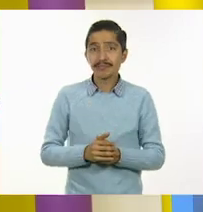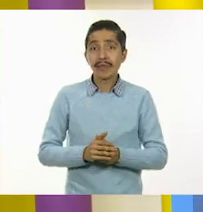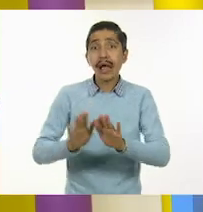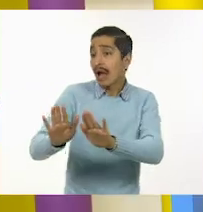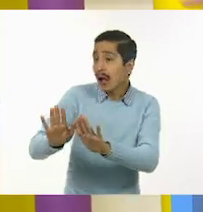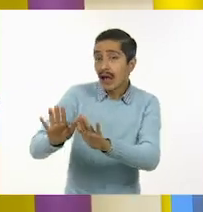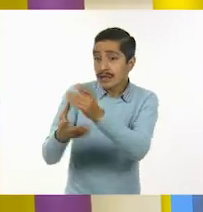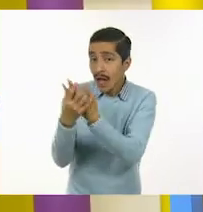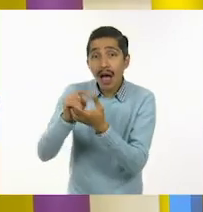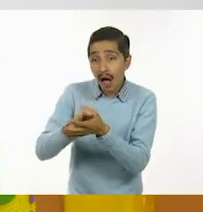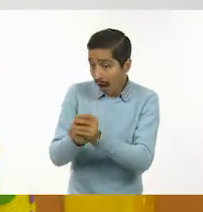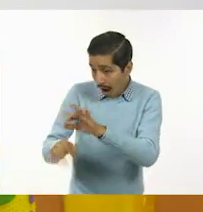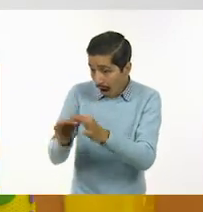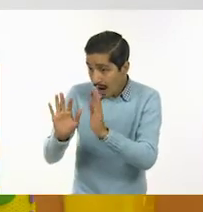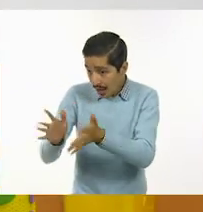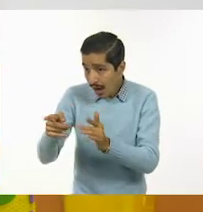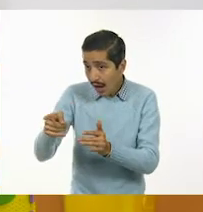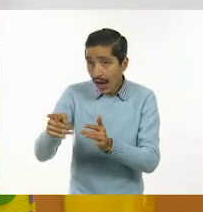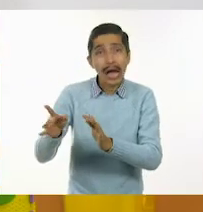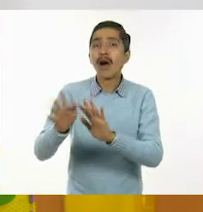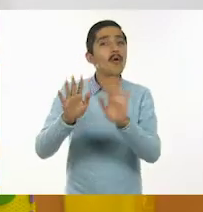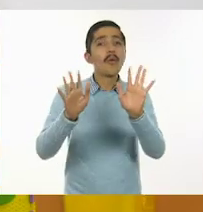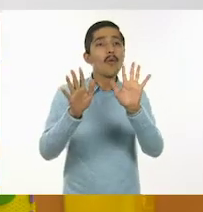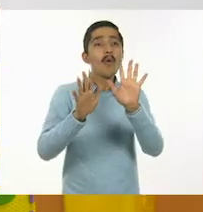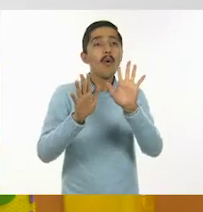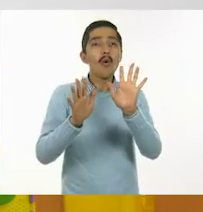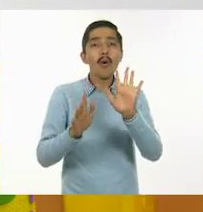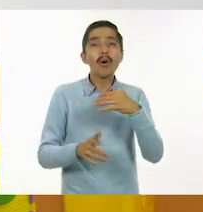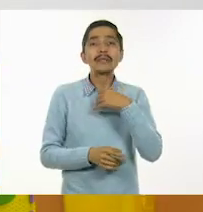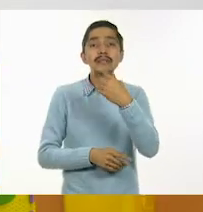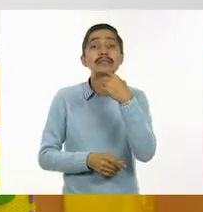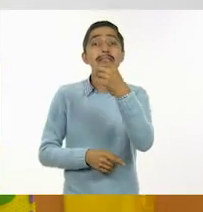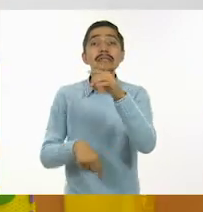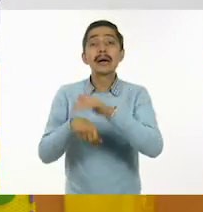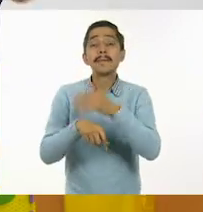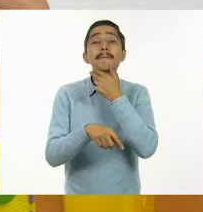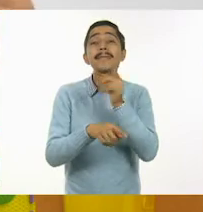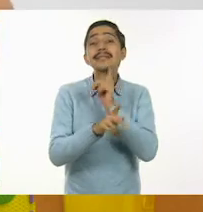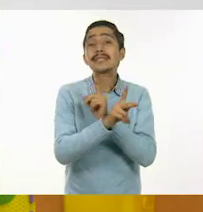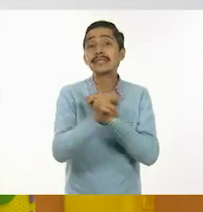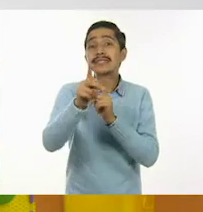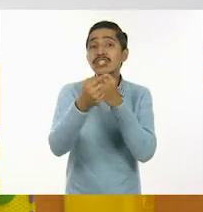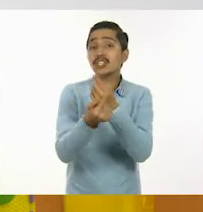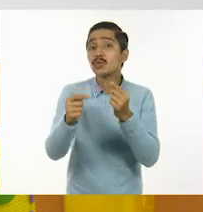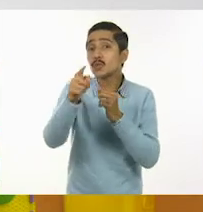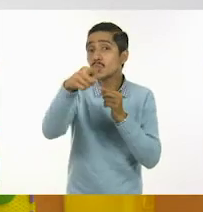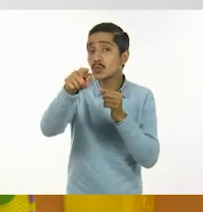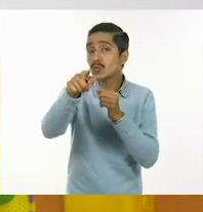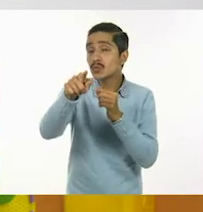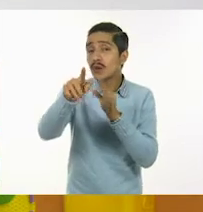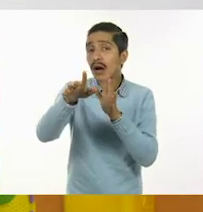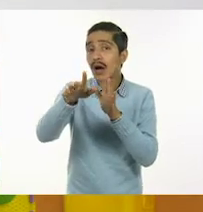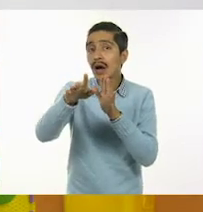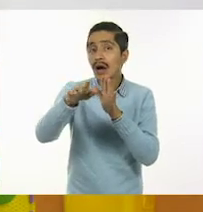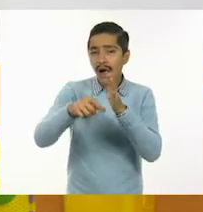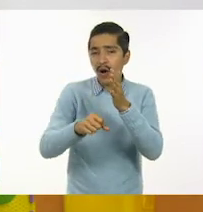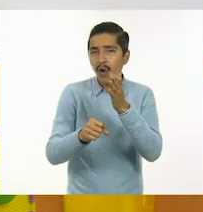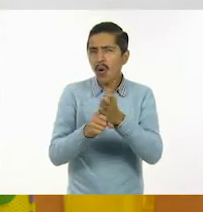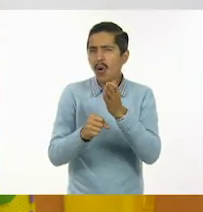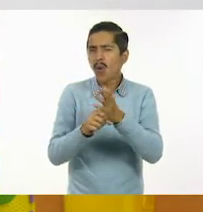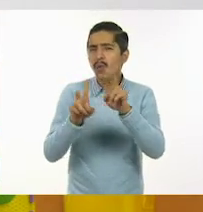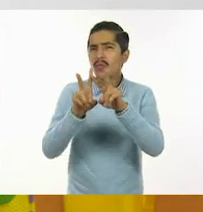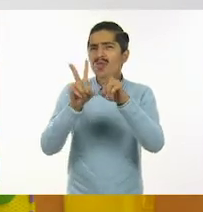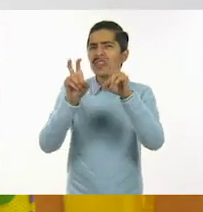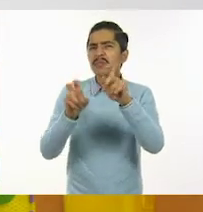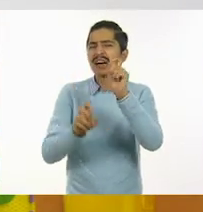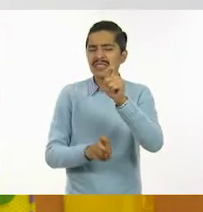las manos, Héctor? No, no, precisamente eso les quería decir a nuestros amiguitos y amiguitas en casa. Hoy el programa tiene que ver con